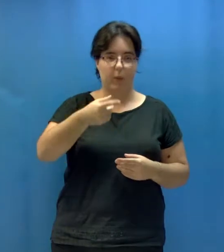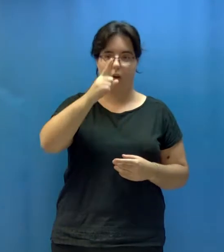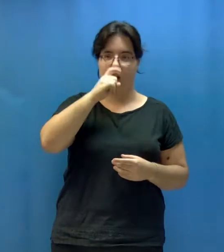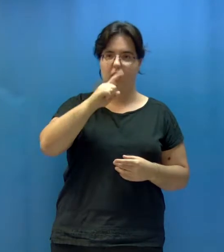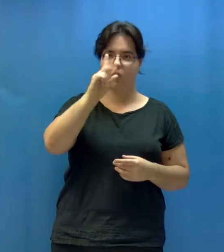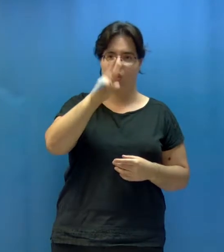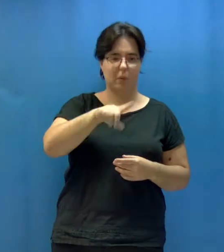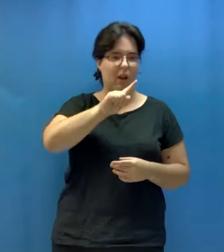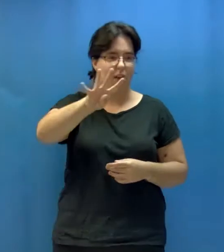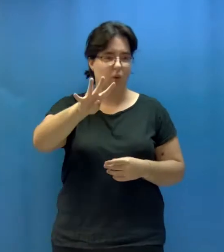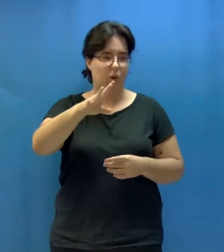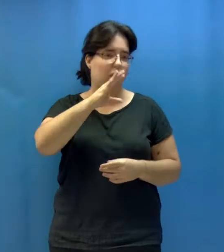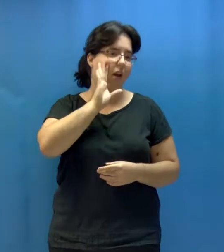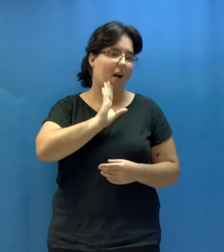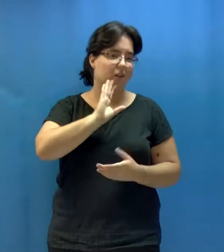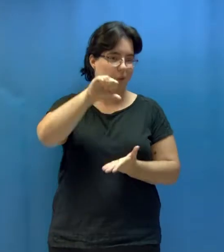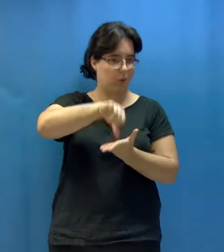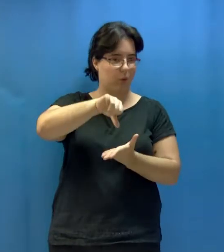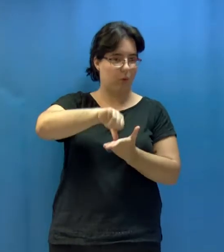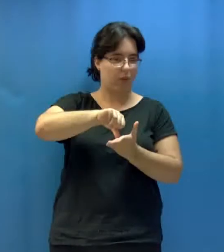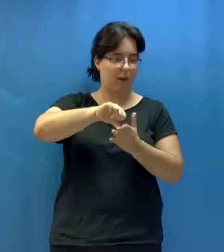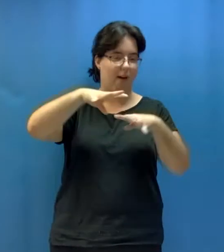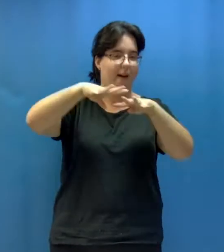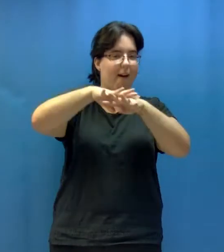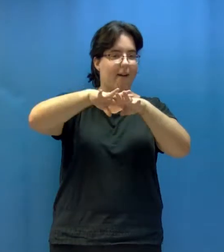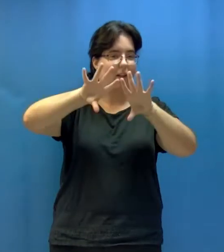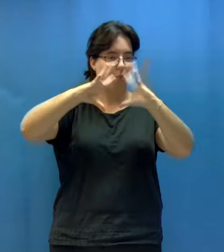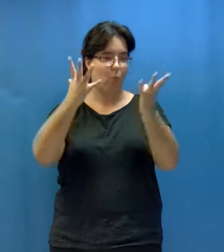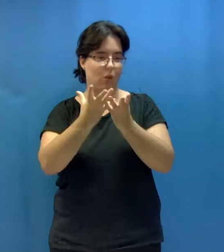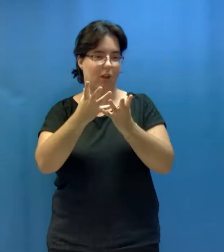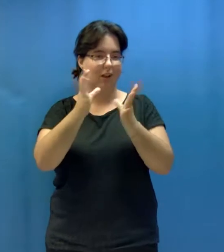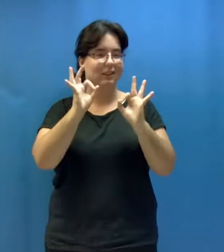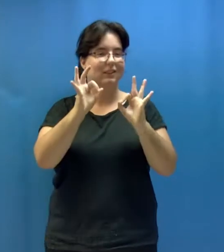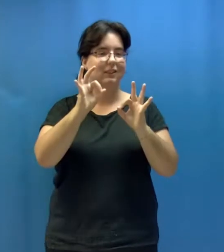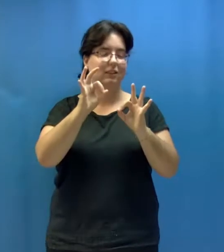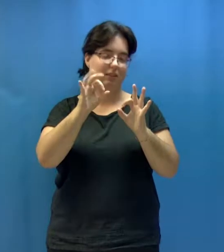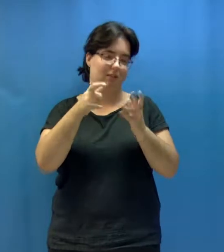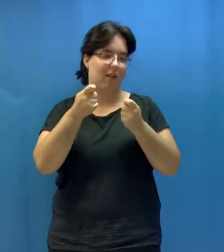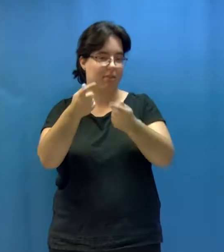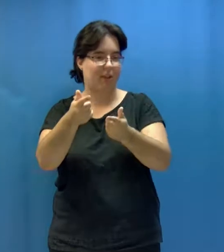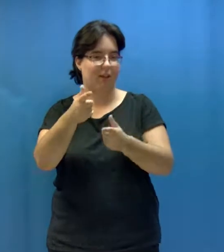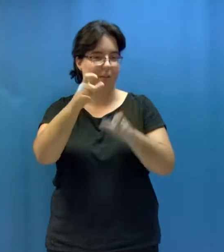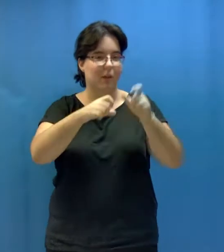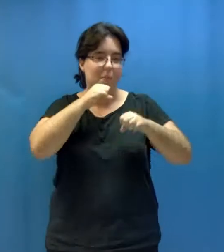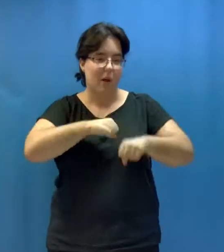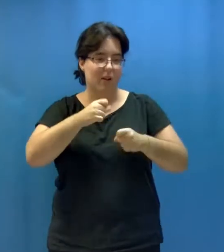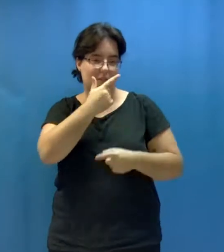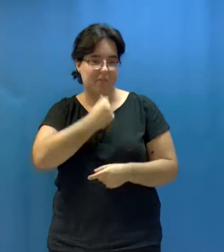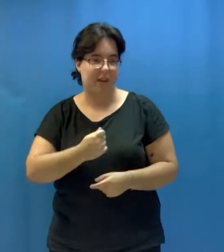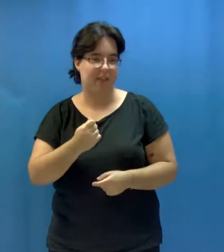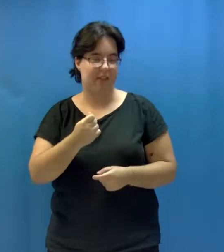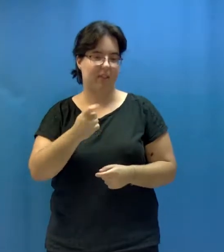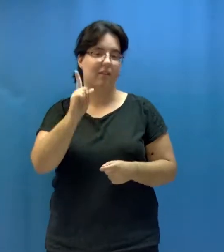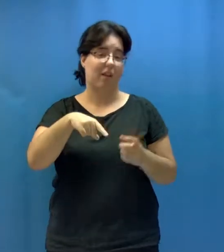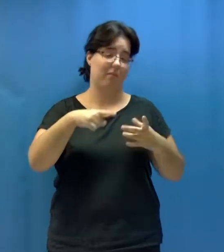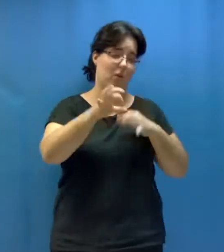ciudad de Castellón de la Plana en la Red Mundial de Ciudades y Comunidades Amigables con las Personas Mayores, impulsada por la Organización Mundial de la Salud, que